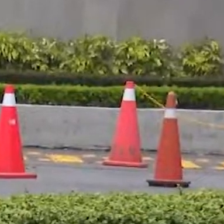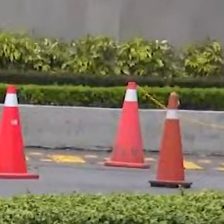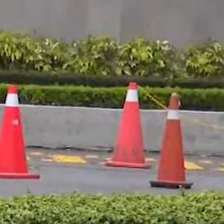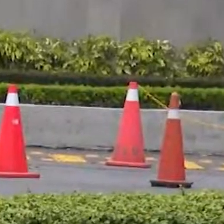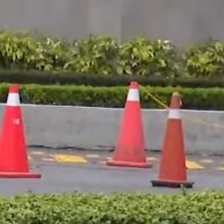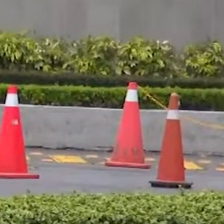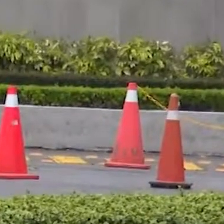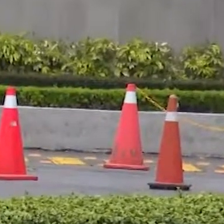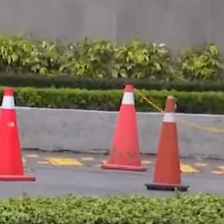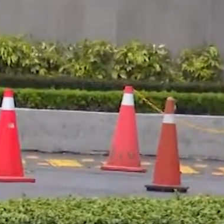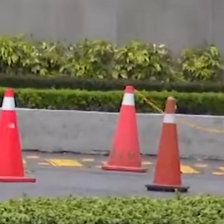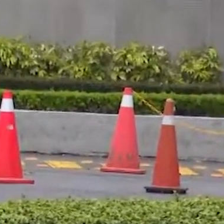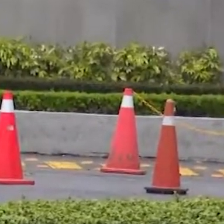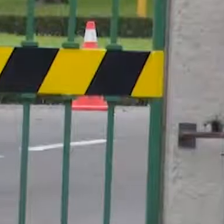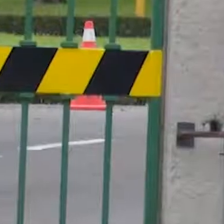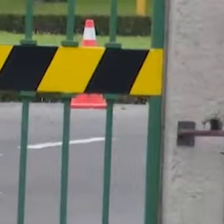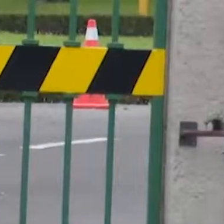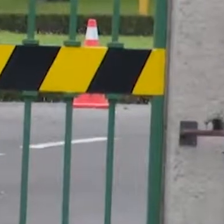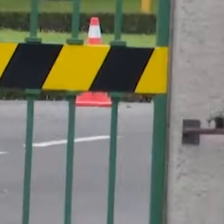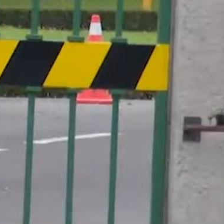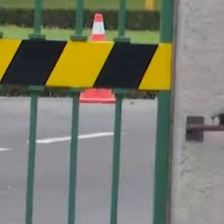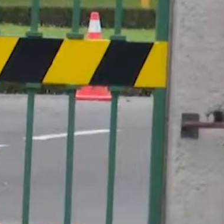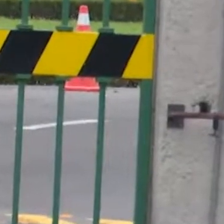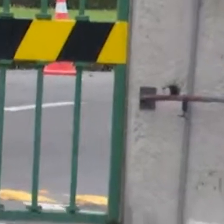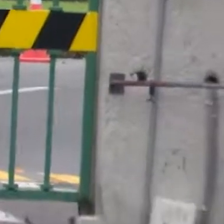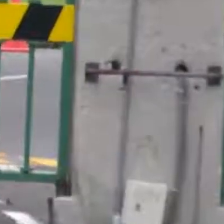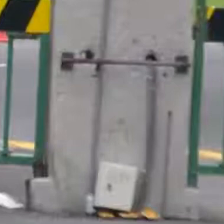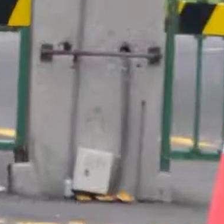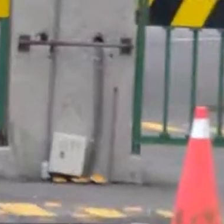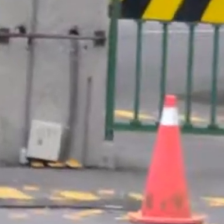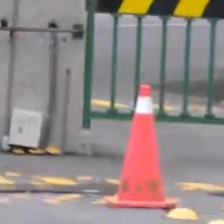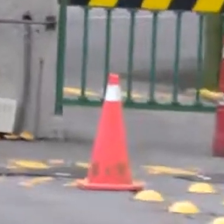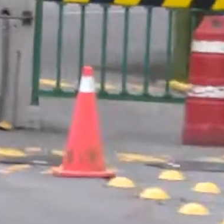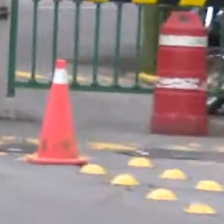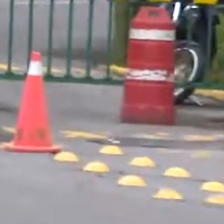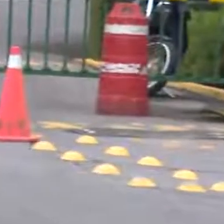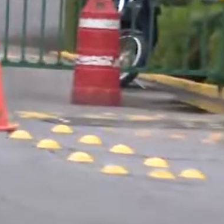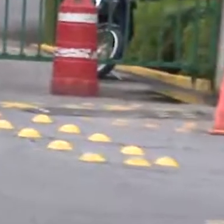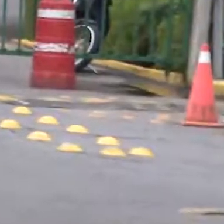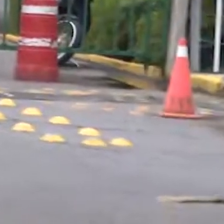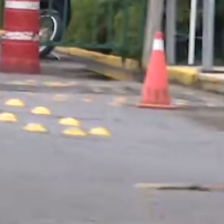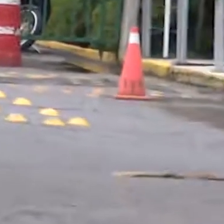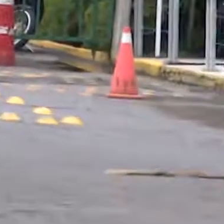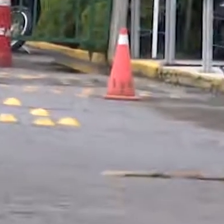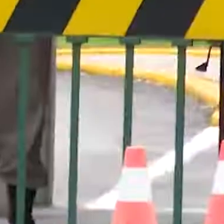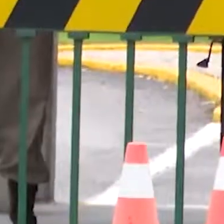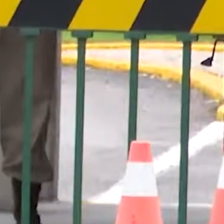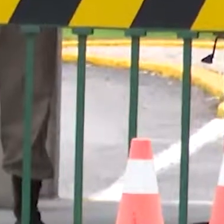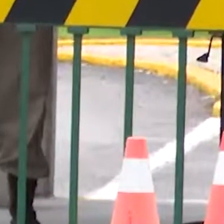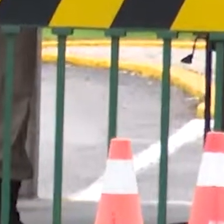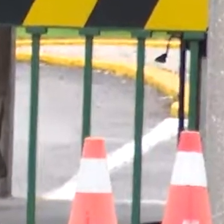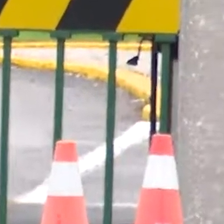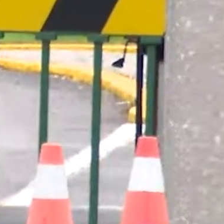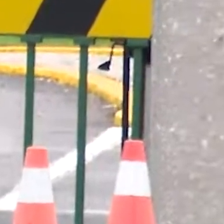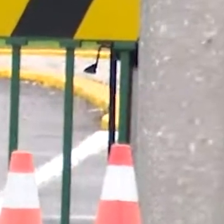sobre el conflicto en la universidad de las américas puebla el gobierno del estado no se prestará sobornos ni arreglos se aplicará la ley y